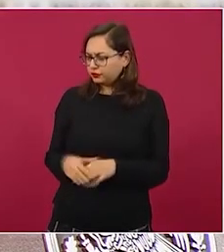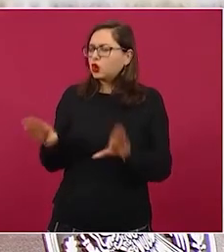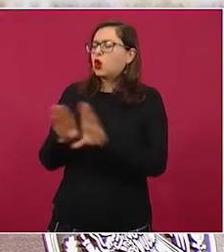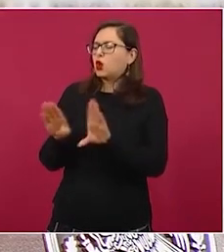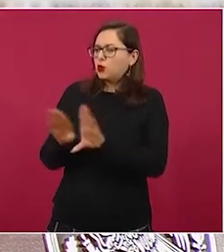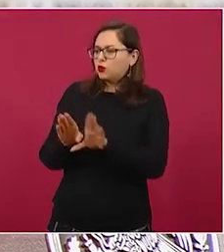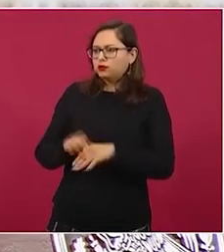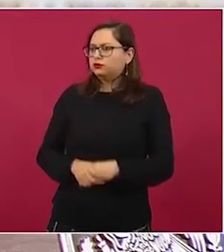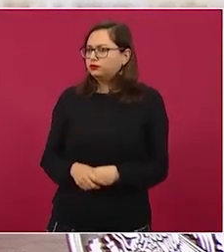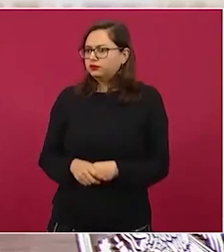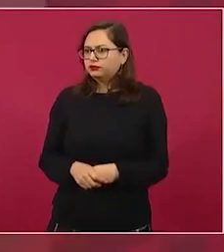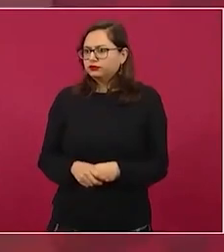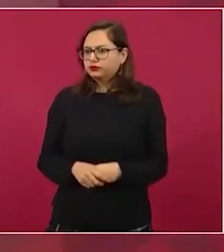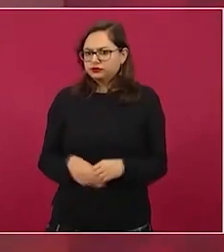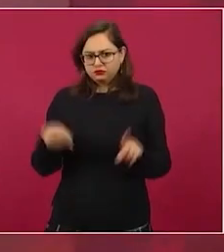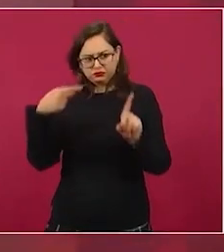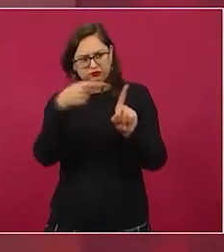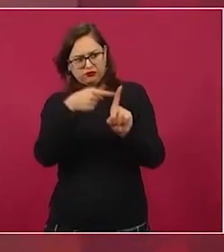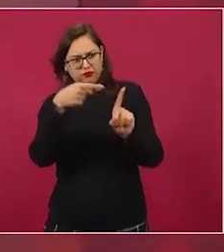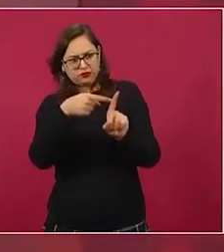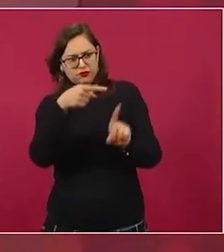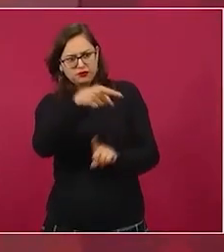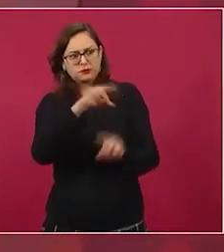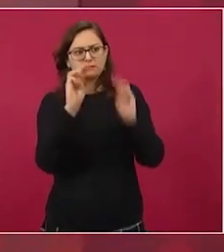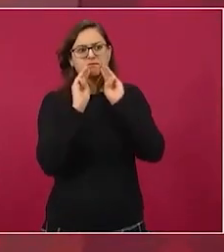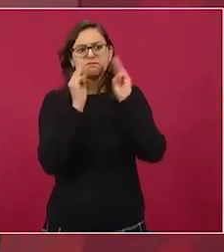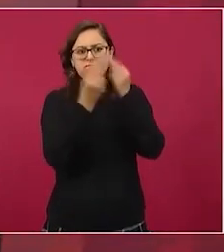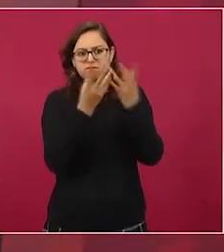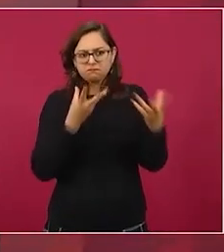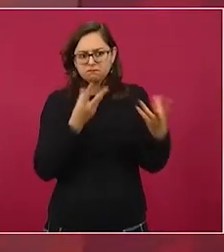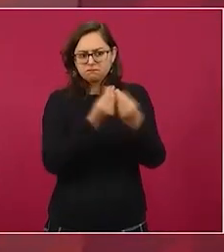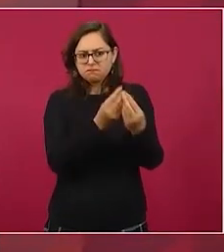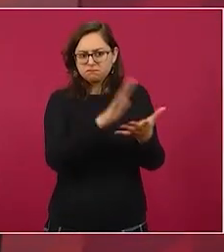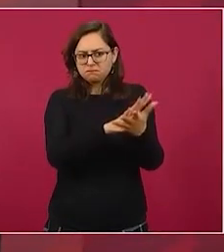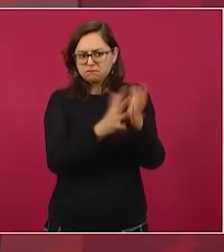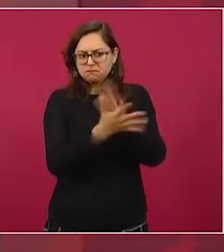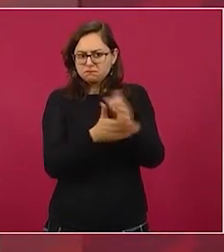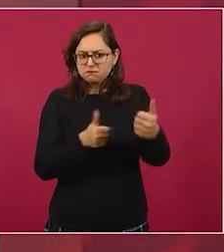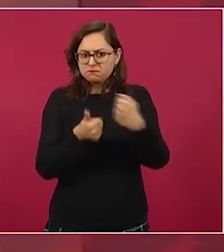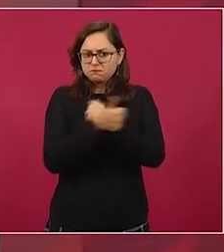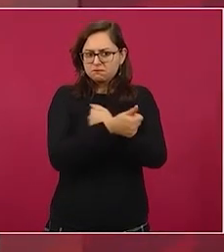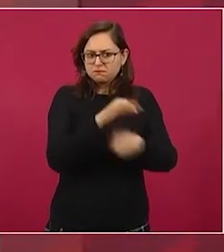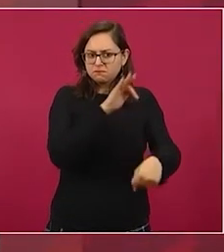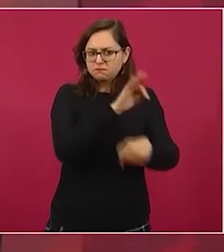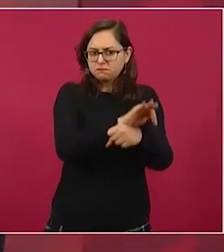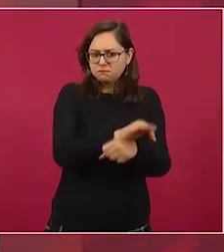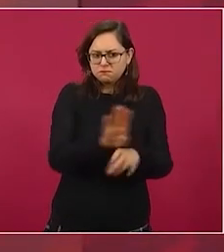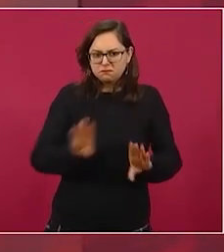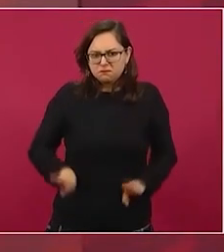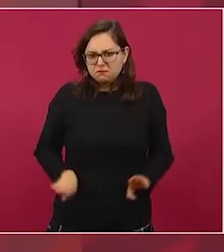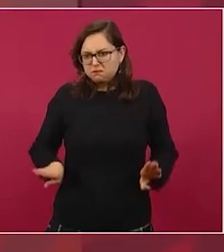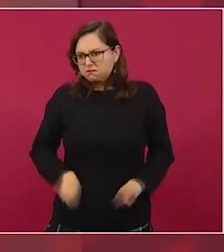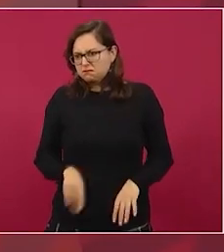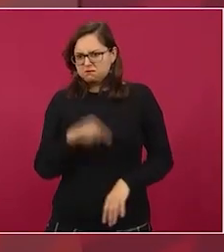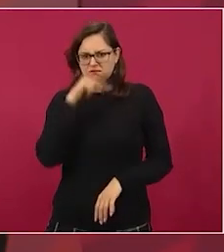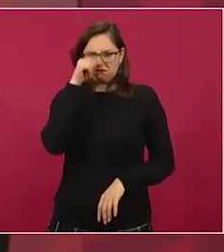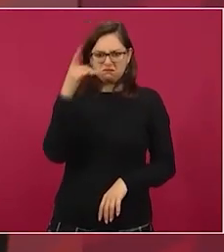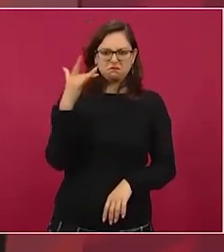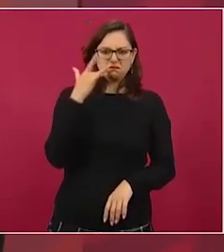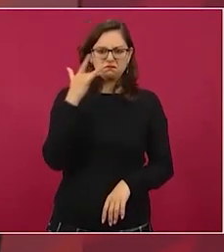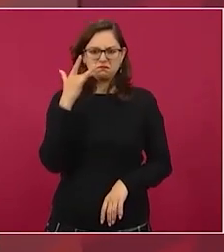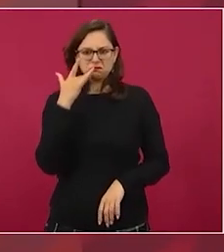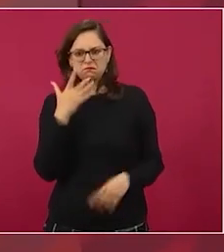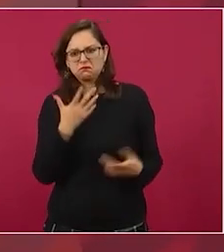¿Sí? ¿Qué no te diste cuenta de cómo actuaba? Su prepotencia, su arrogancia.